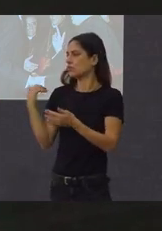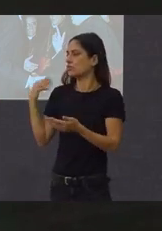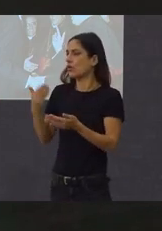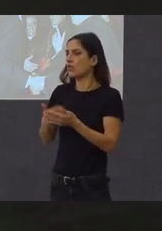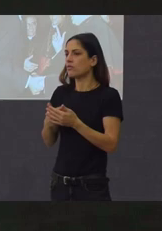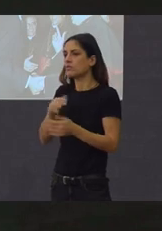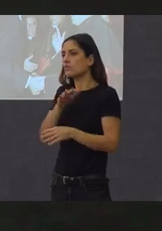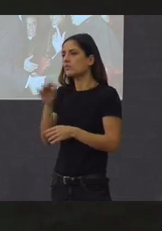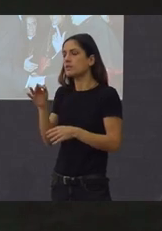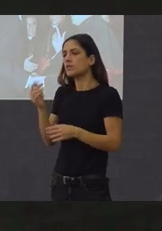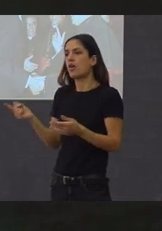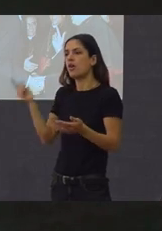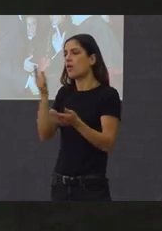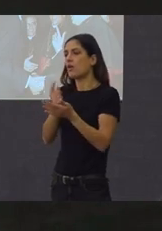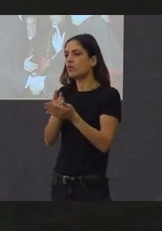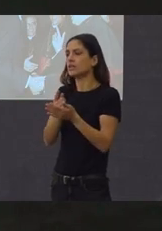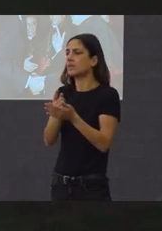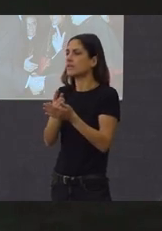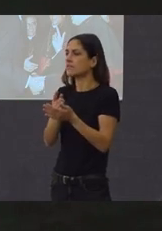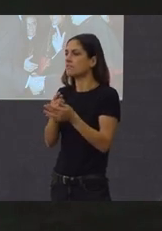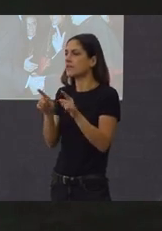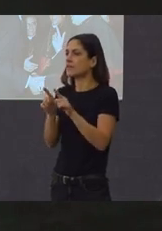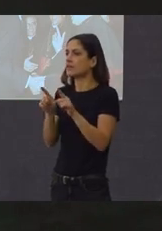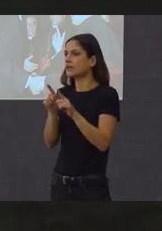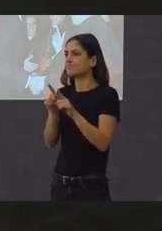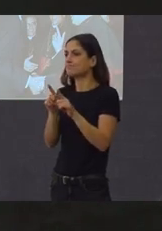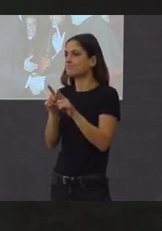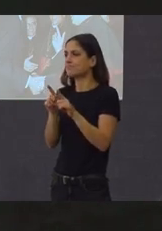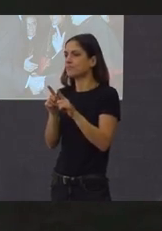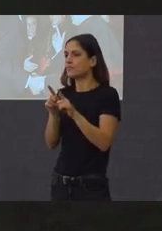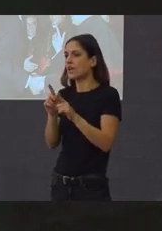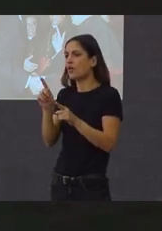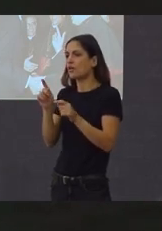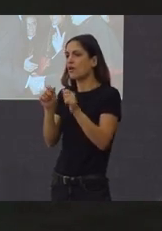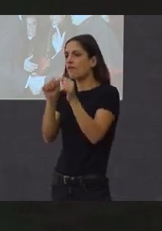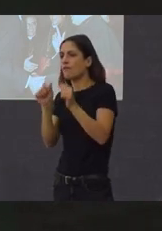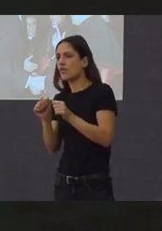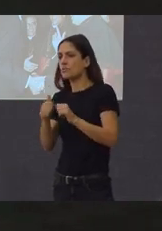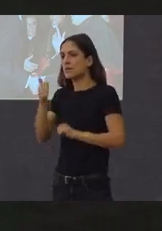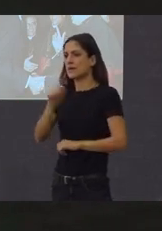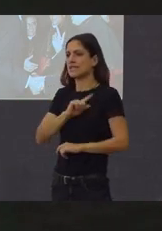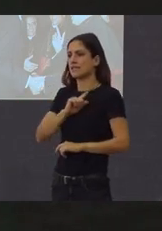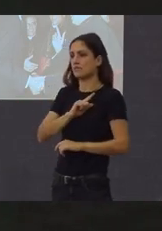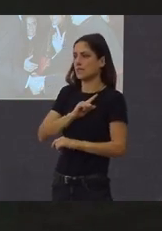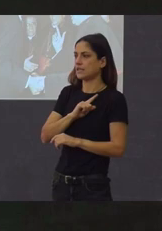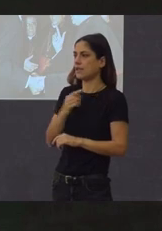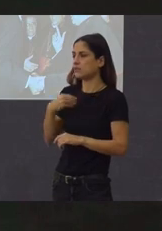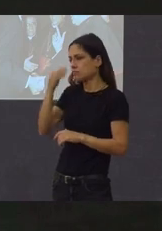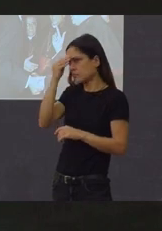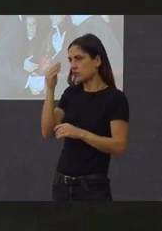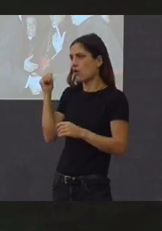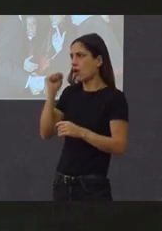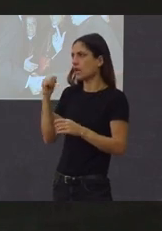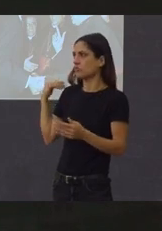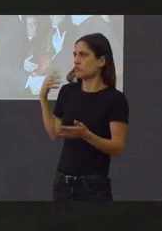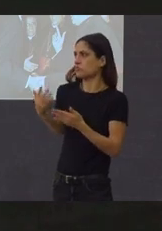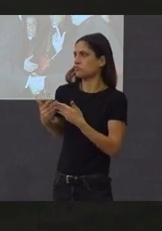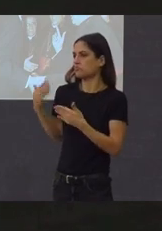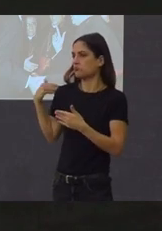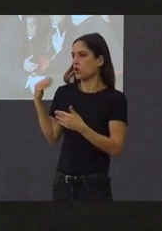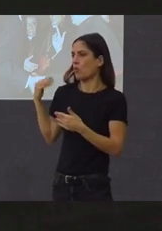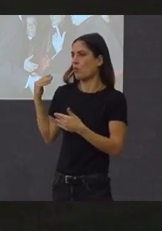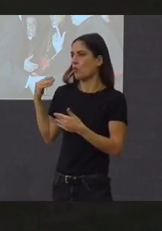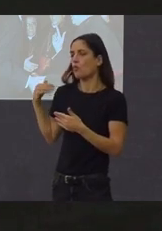vez convertíase nunha posición máis militante que de análise historiográfica. Creo que nos últimos anos estamos avanzando nunha